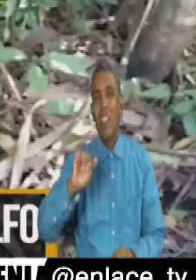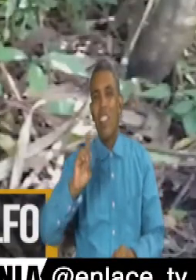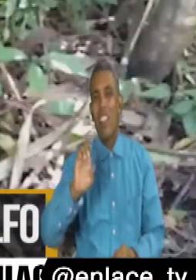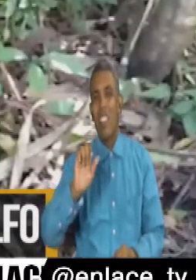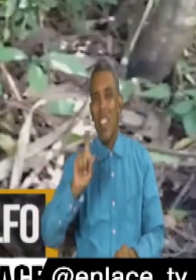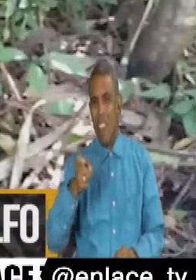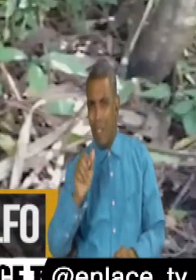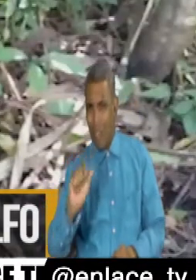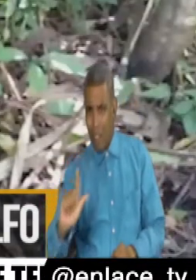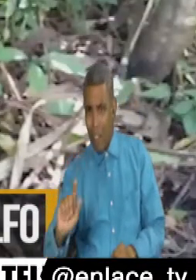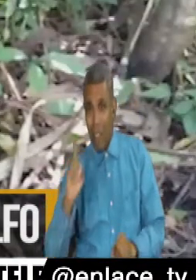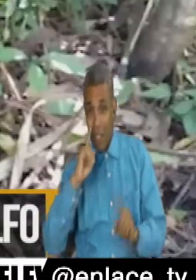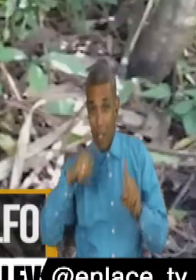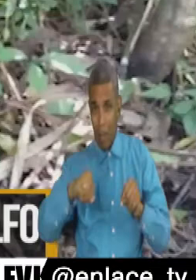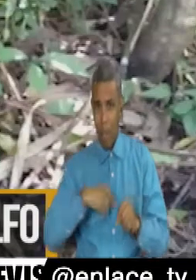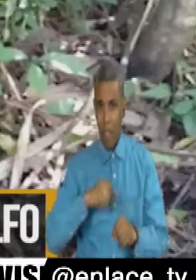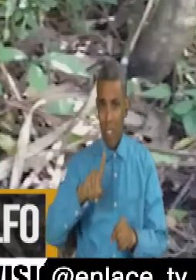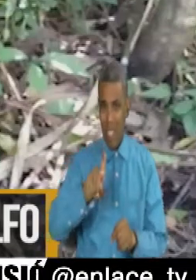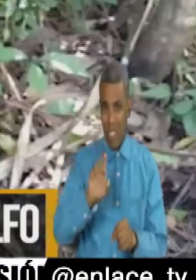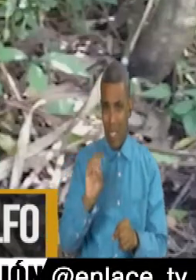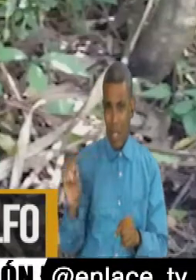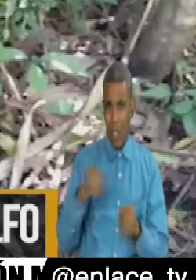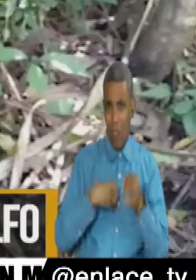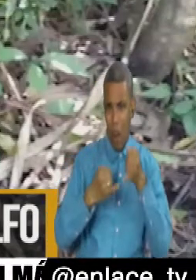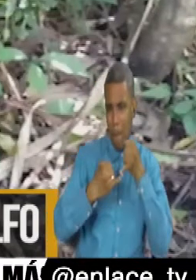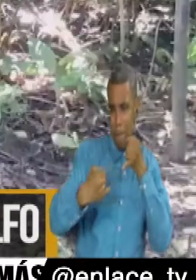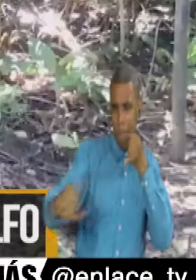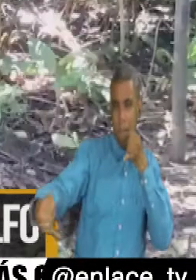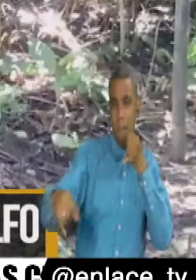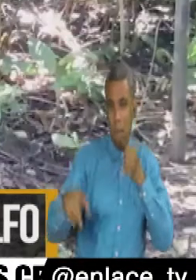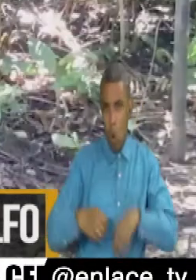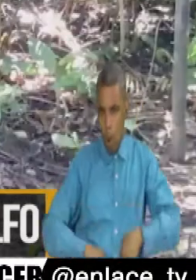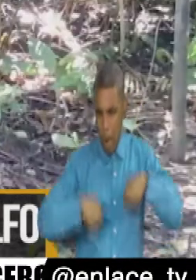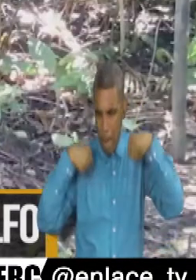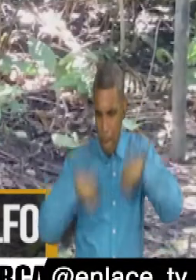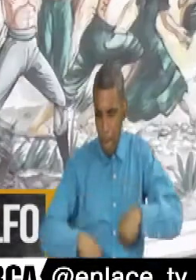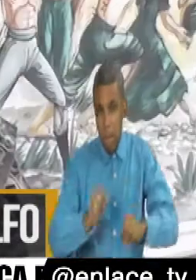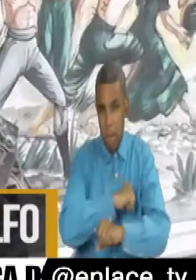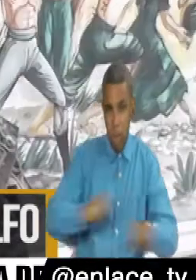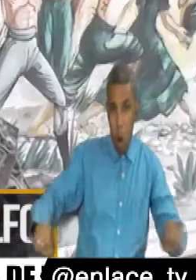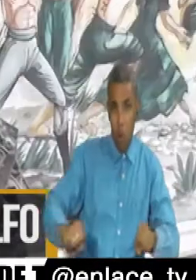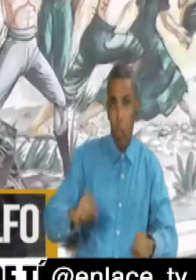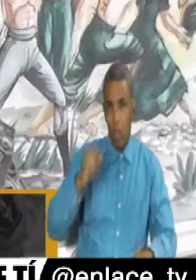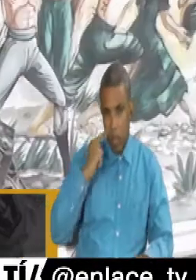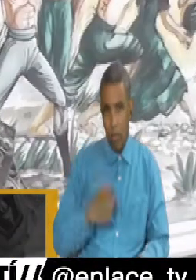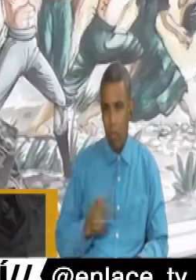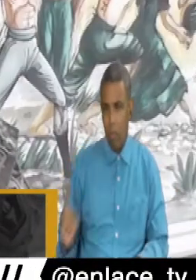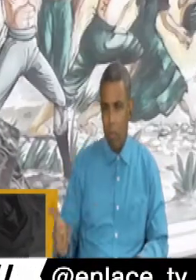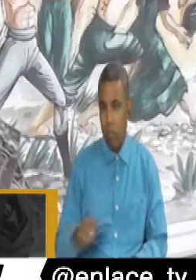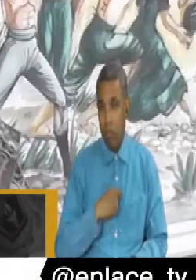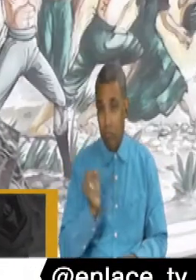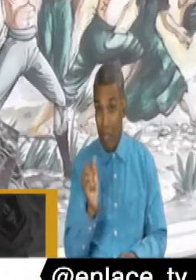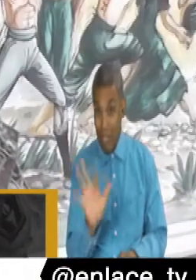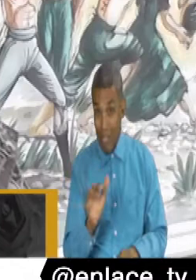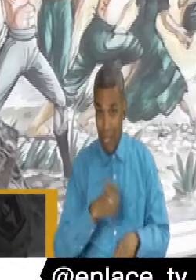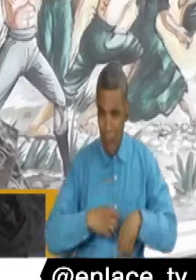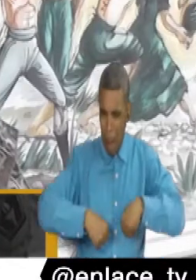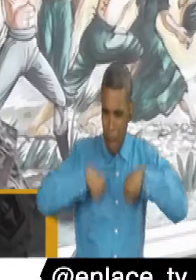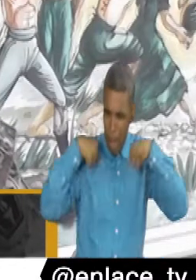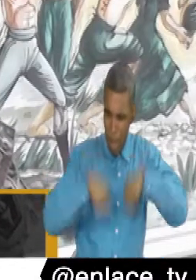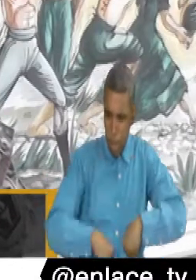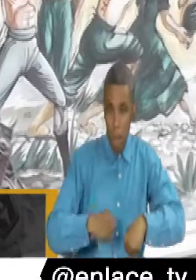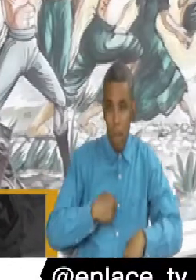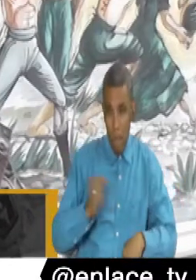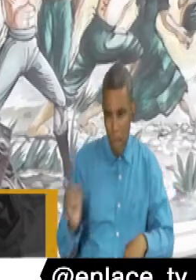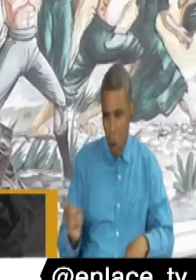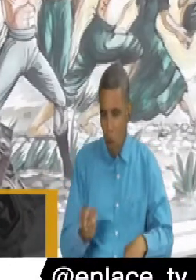se encontraron 600 metros de mecha de seguridad y 15 detonadores eléctricos. El material posiblemente pretendía ser utilizado en